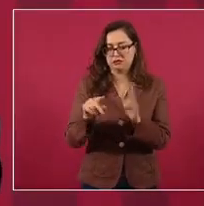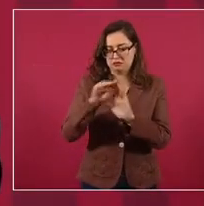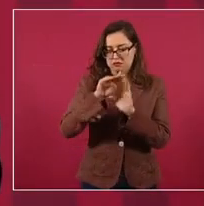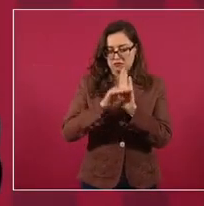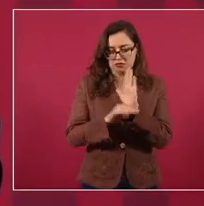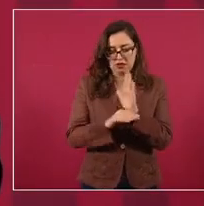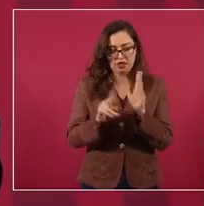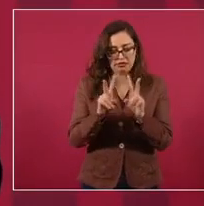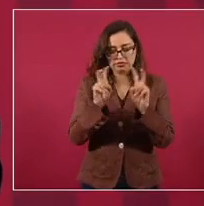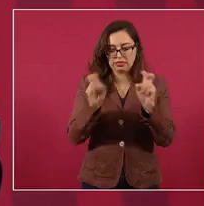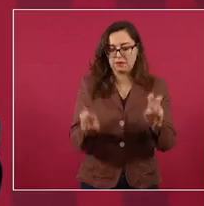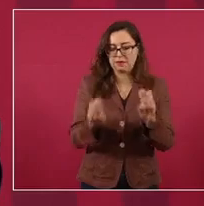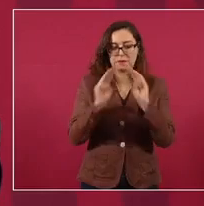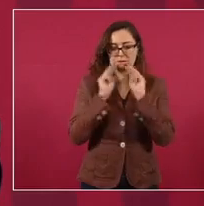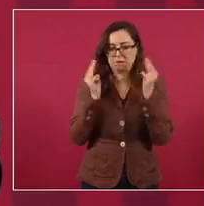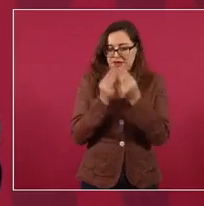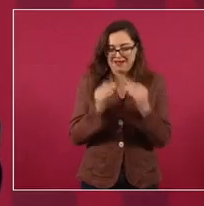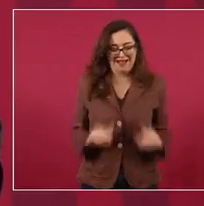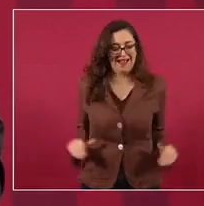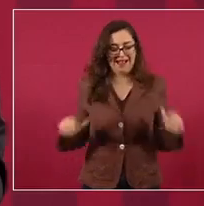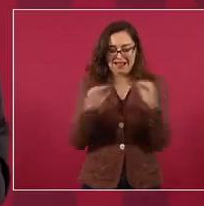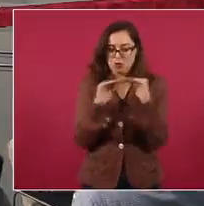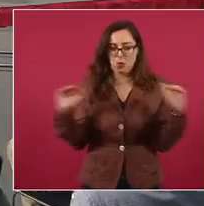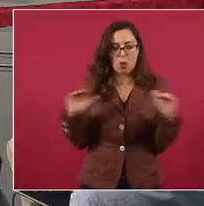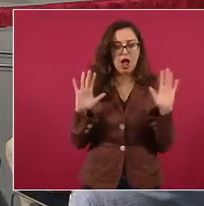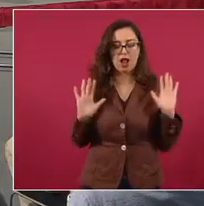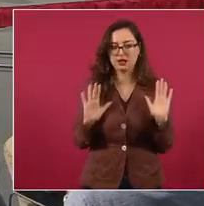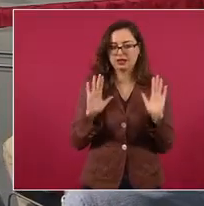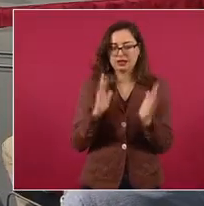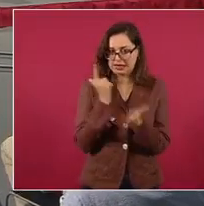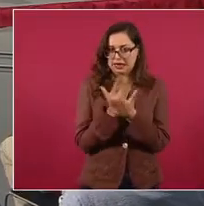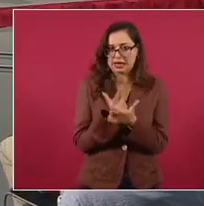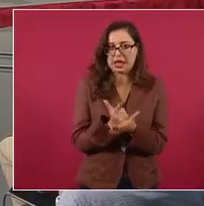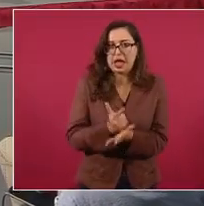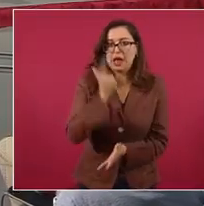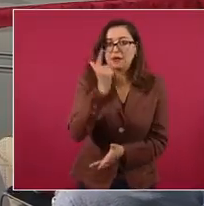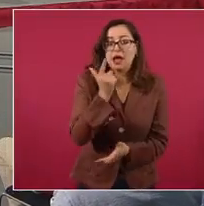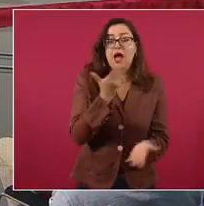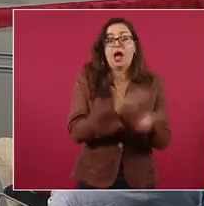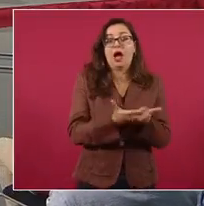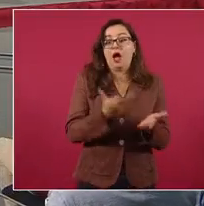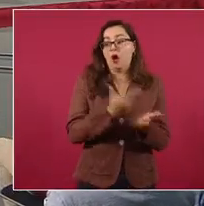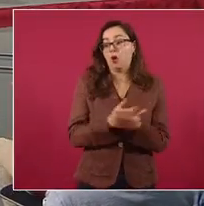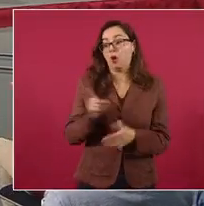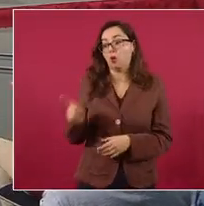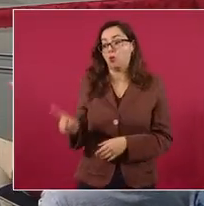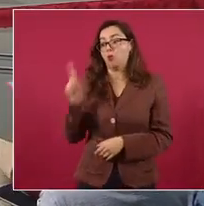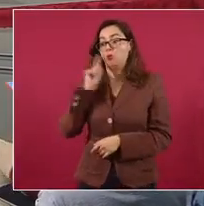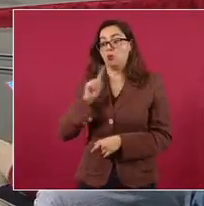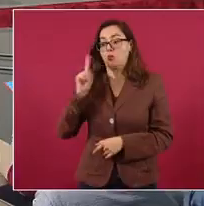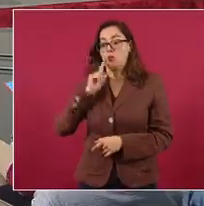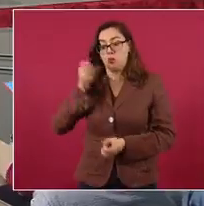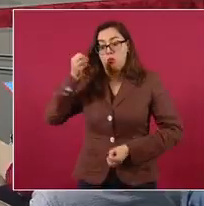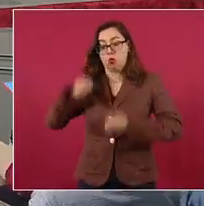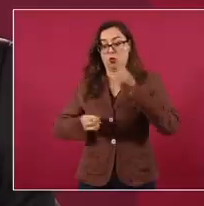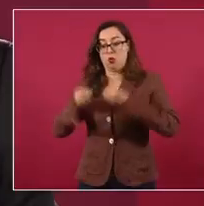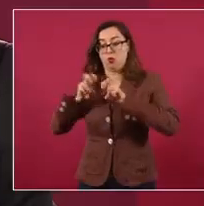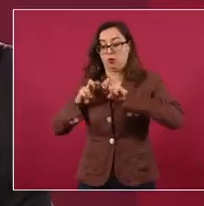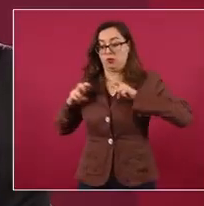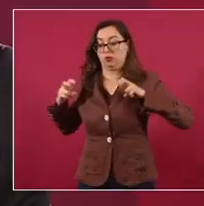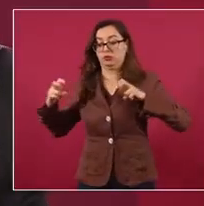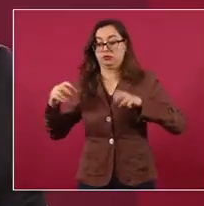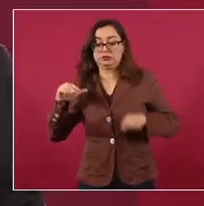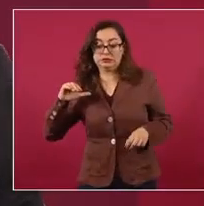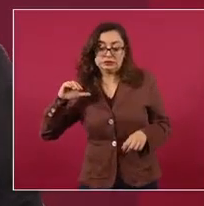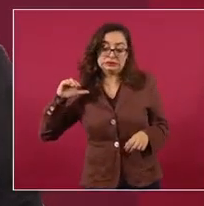Entonces, el proyecto lo que quiere es, como aquí lo dice el señor presidente, que ellos puedan estar en los procesos